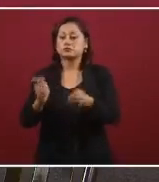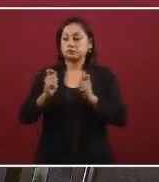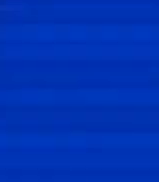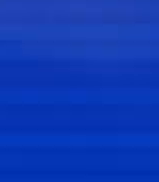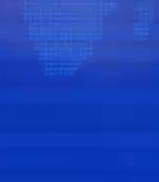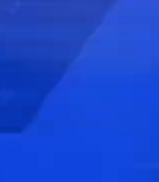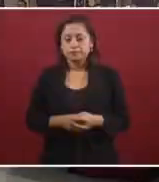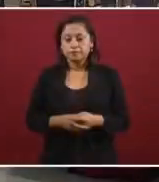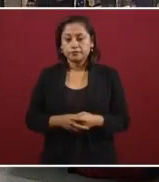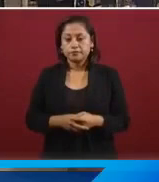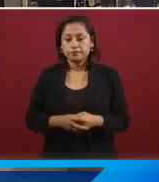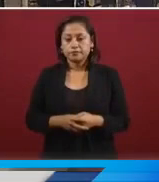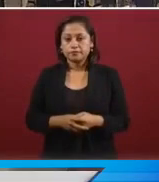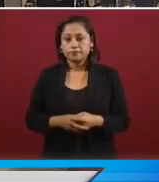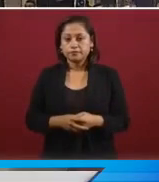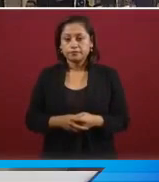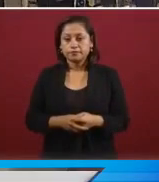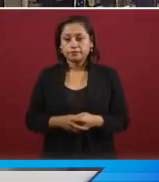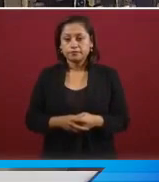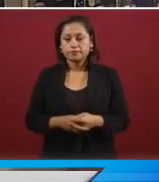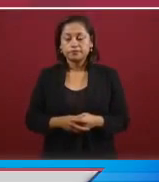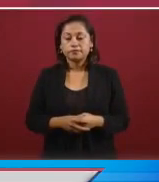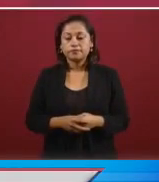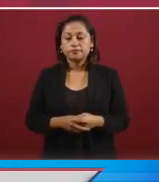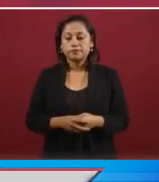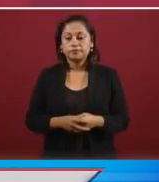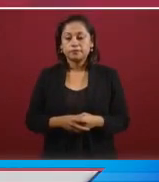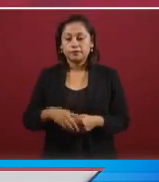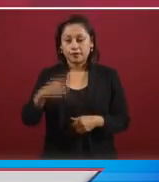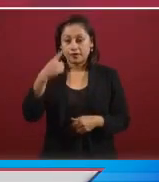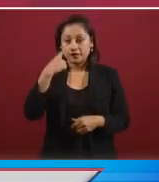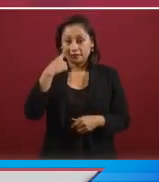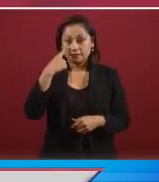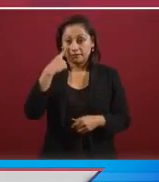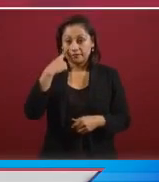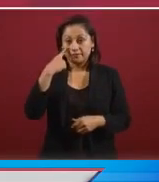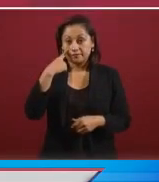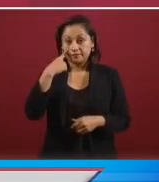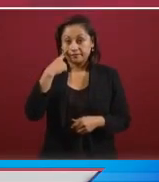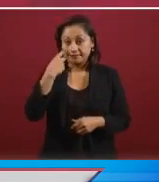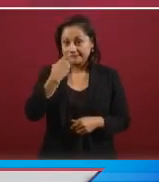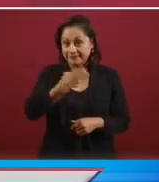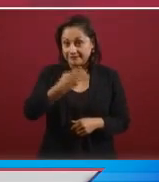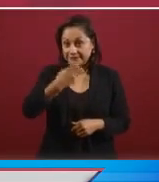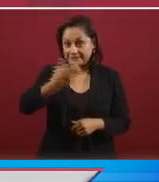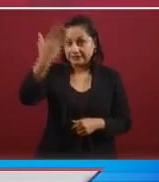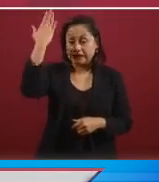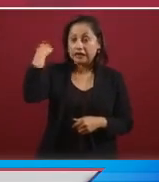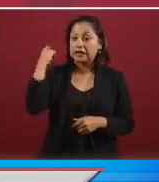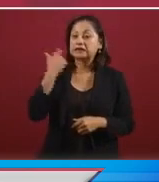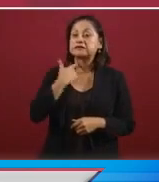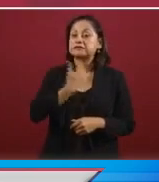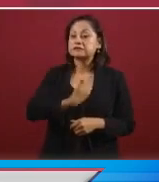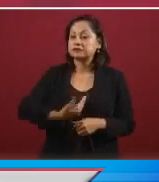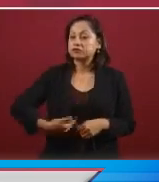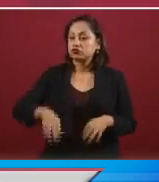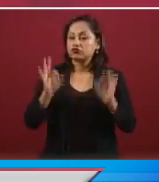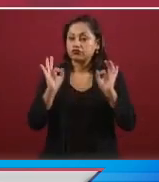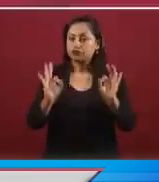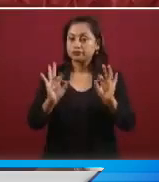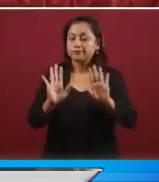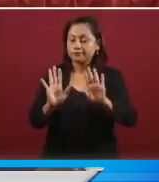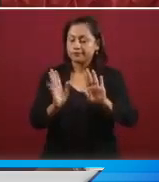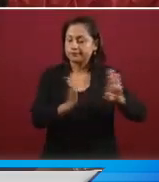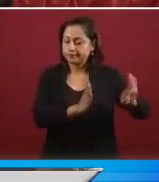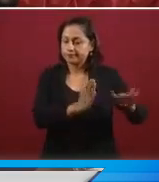Nieto. Aprobación de leyes educativas. El presidente celebra los avances en la reforma educativa con la aprobación de las